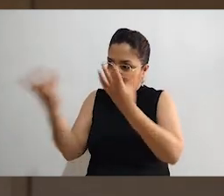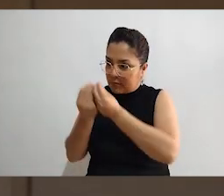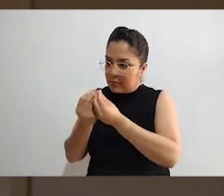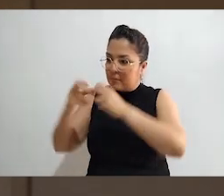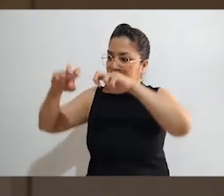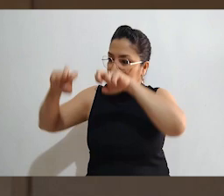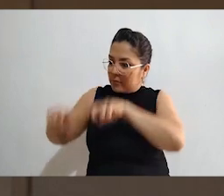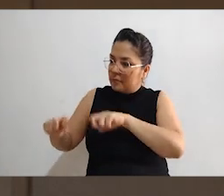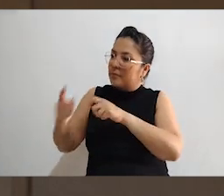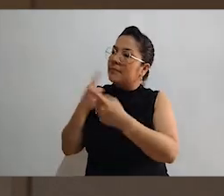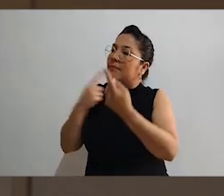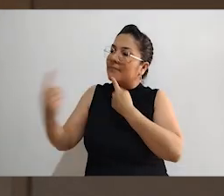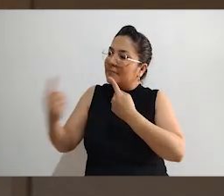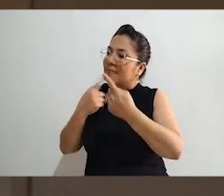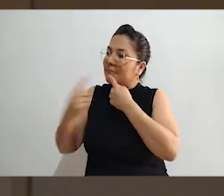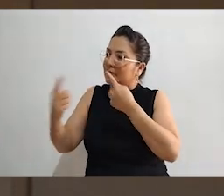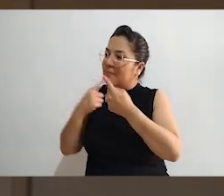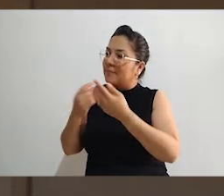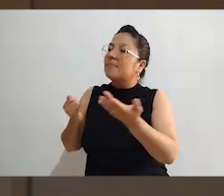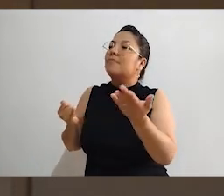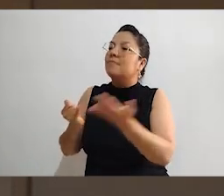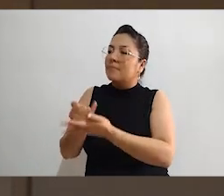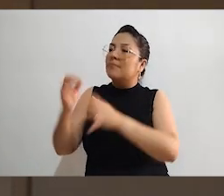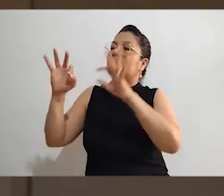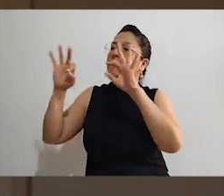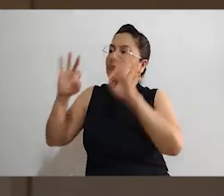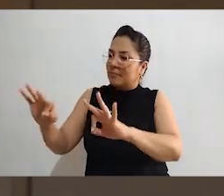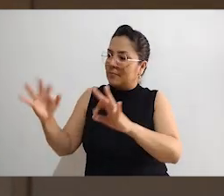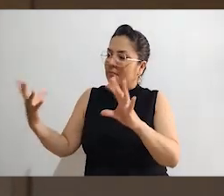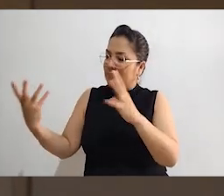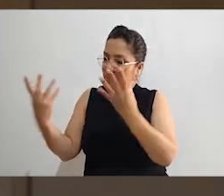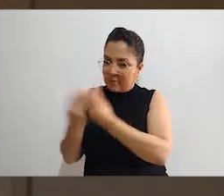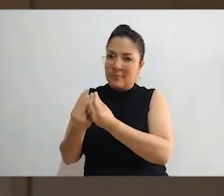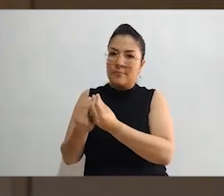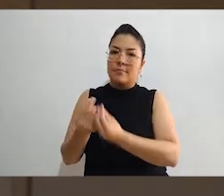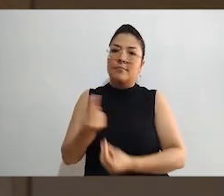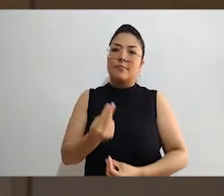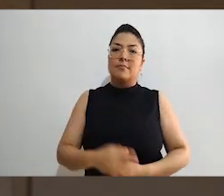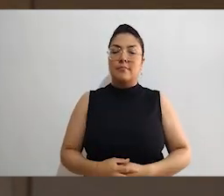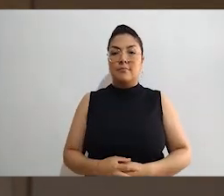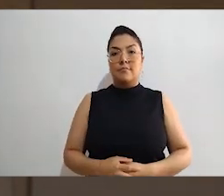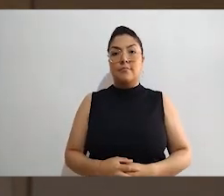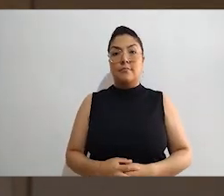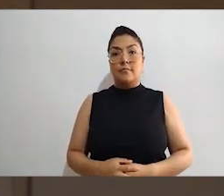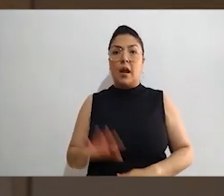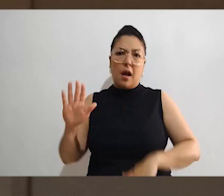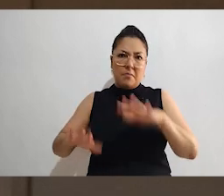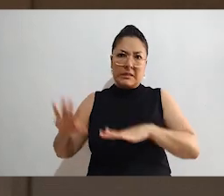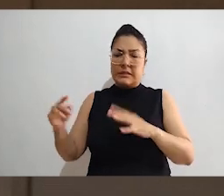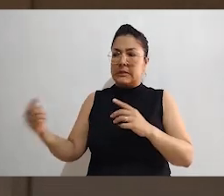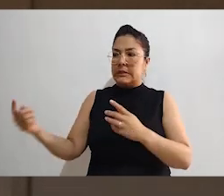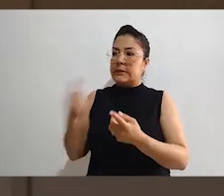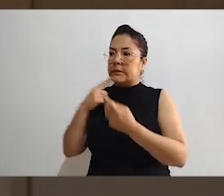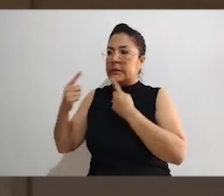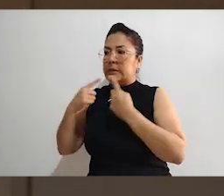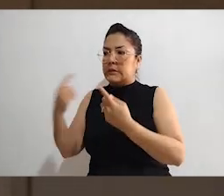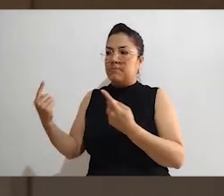lo que yo quiero para un país. Y seguramente vamos a coincidir, Vamos a coincidir en muchas cosas. En otras no, pero eso no significa que